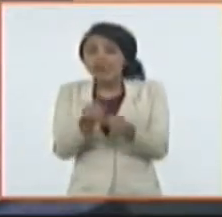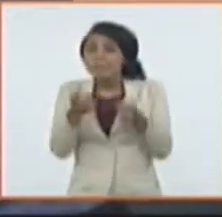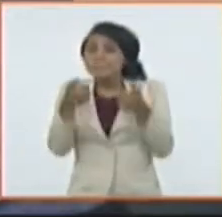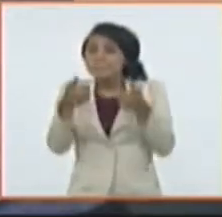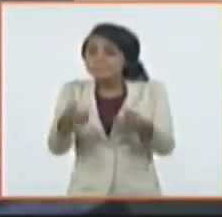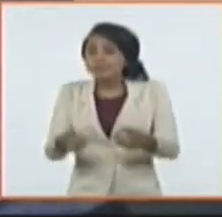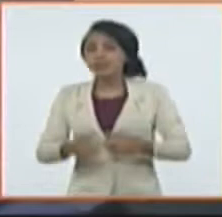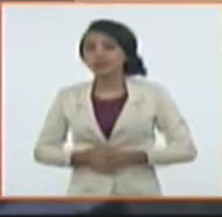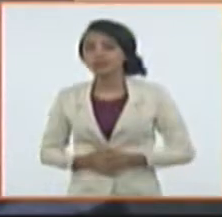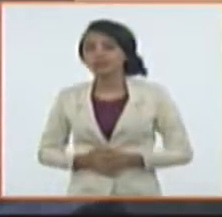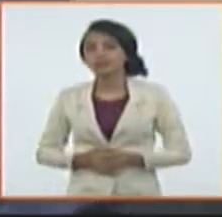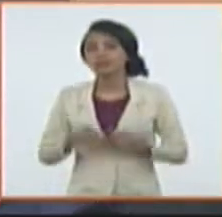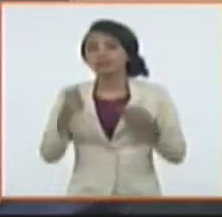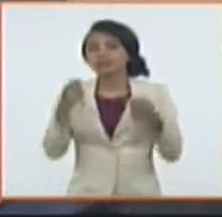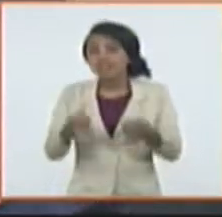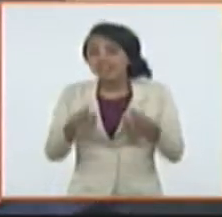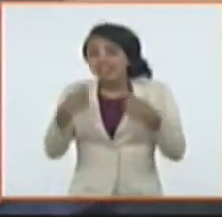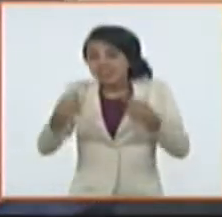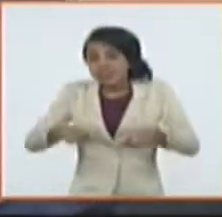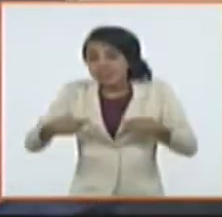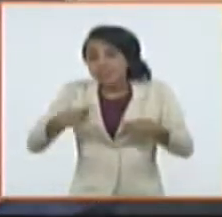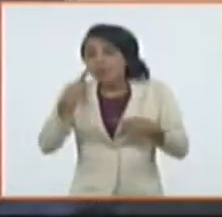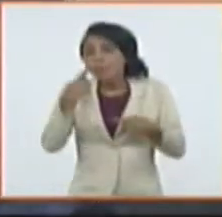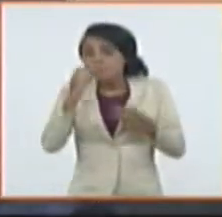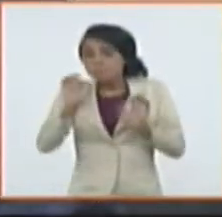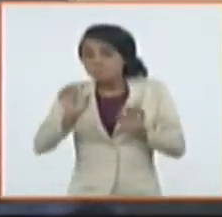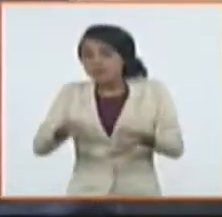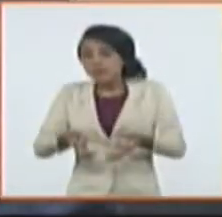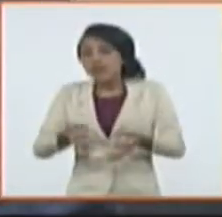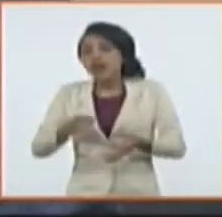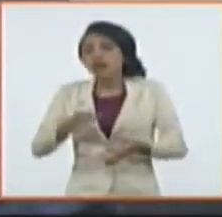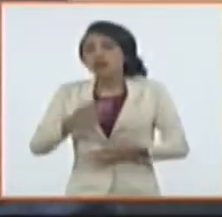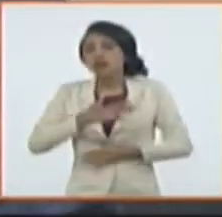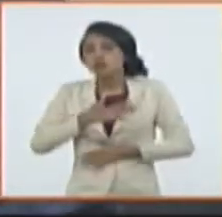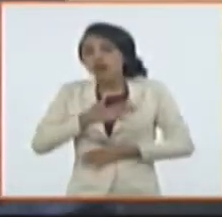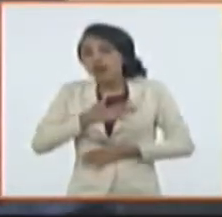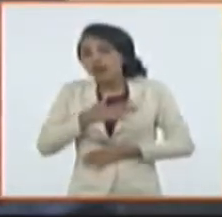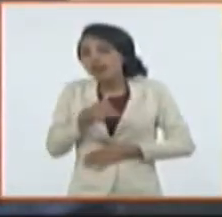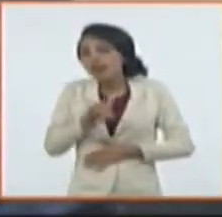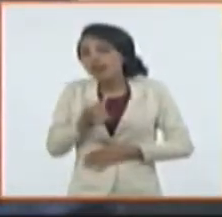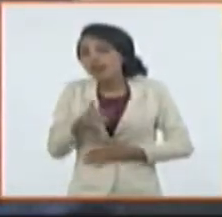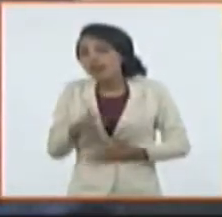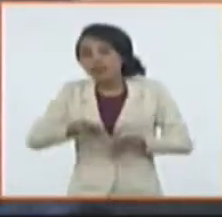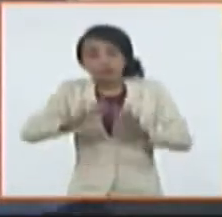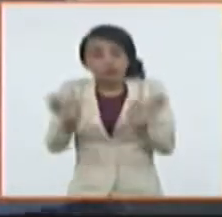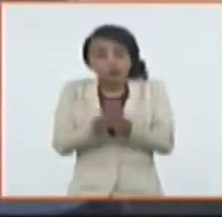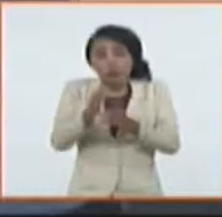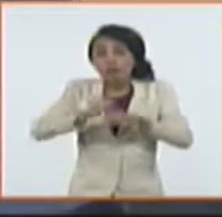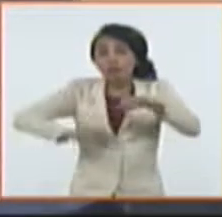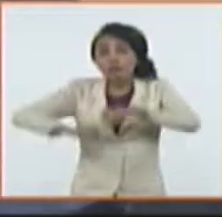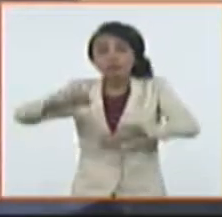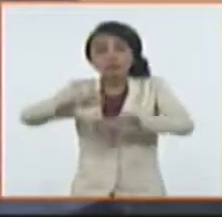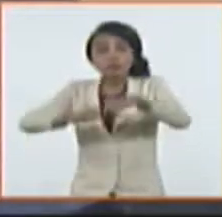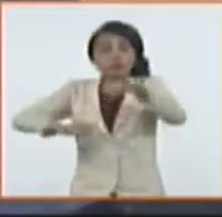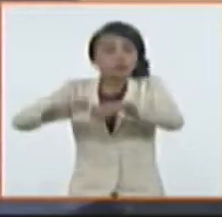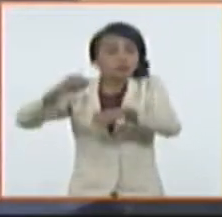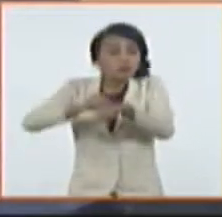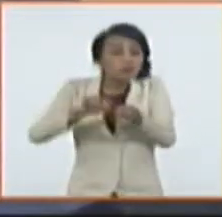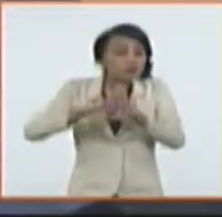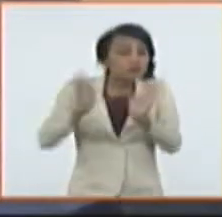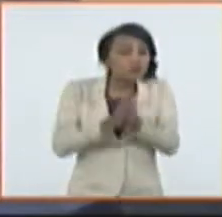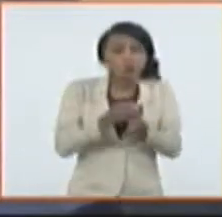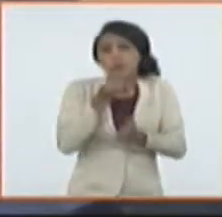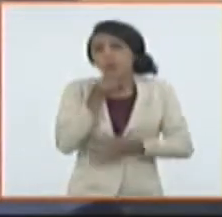y crear una capacidad, una cultura en todas las estructuras de todos los ámbitos del partido,